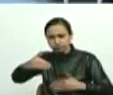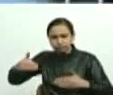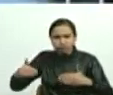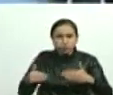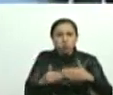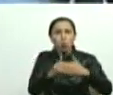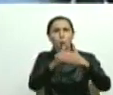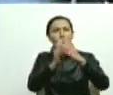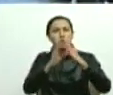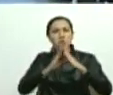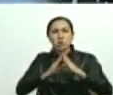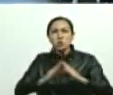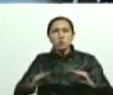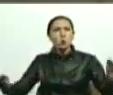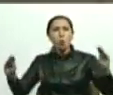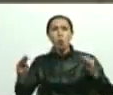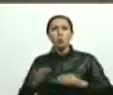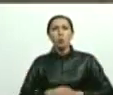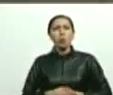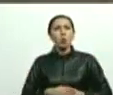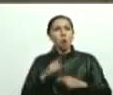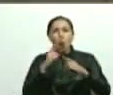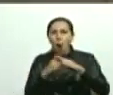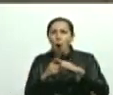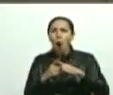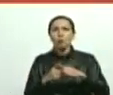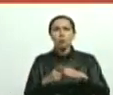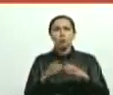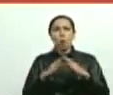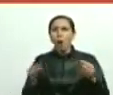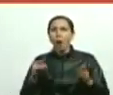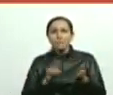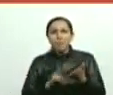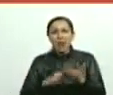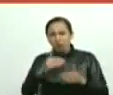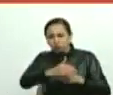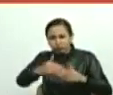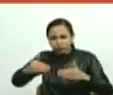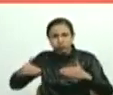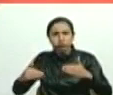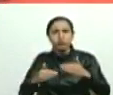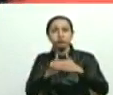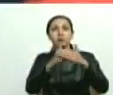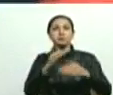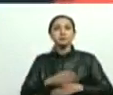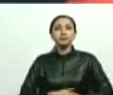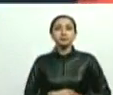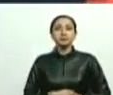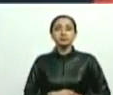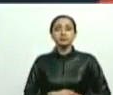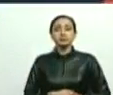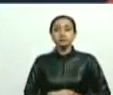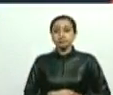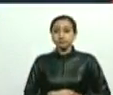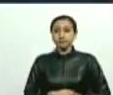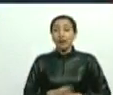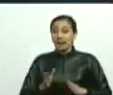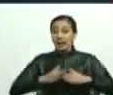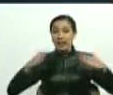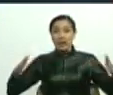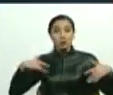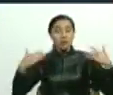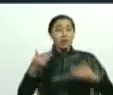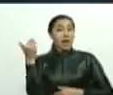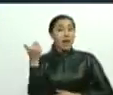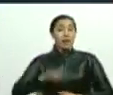esconden todo lo positivo, esconden la verdad. Y como esto era un gran acto, un gran